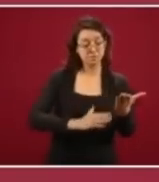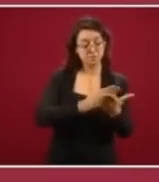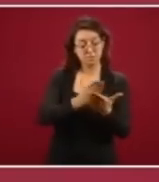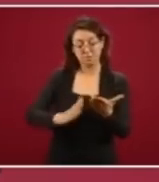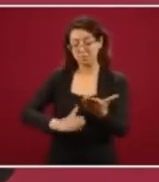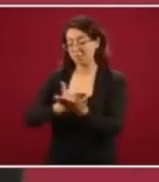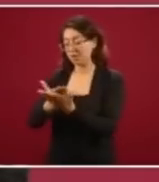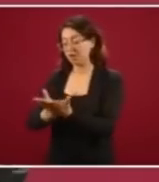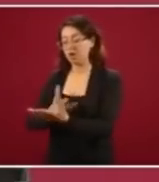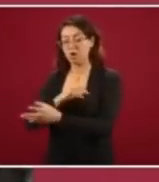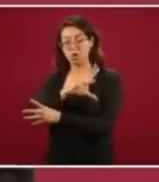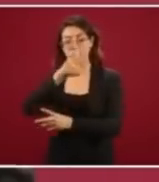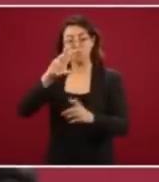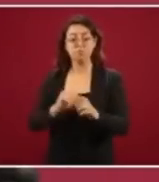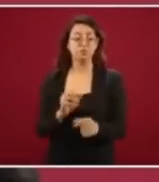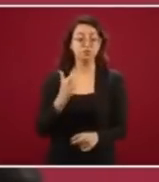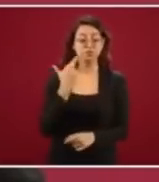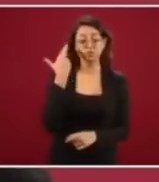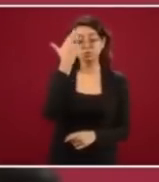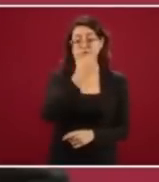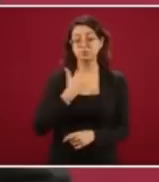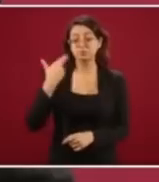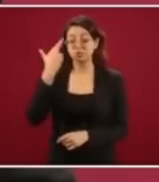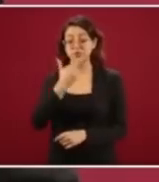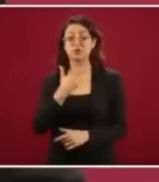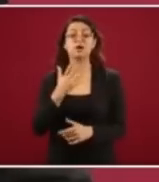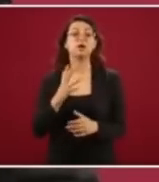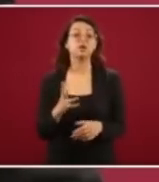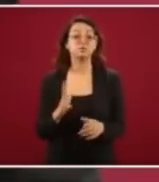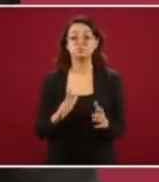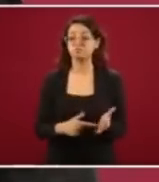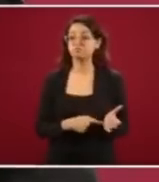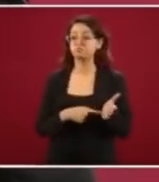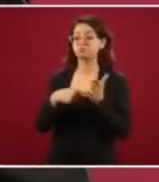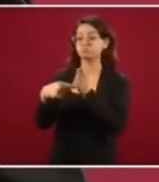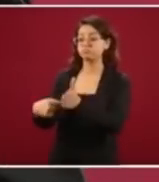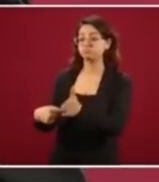había suscrito un acuerdo